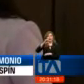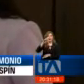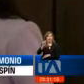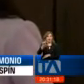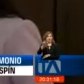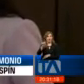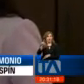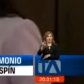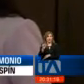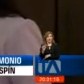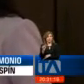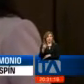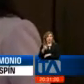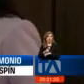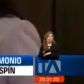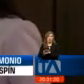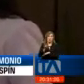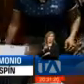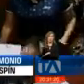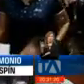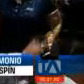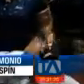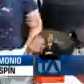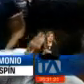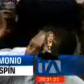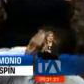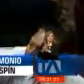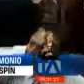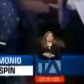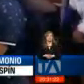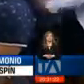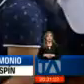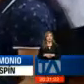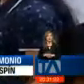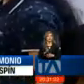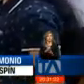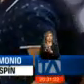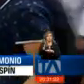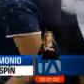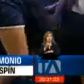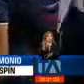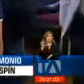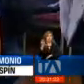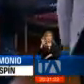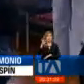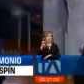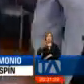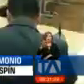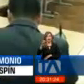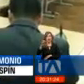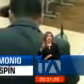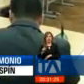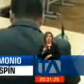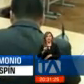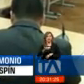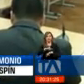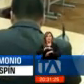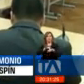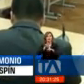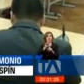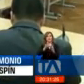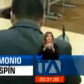cadena como presuntas autoras de la infracción el testimonio anticipado de Diana Jessica Falcón duró aproximadamente 30